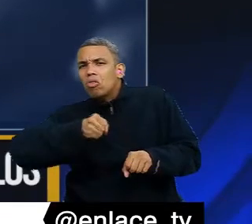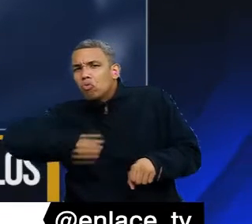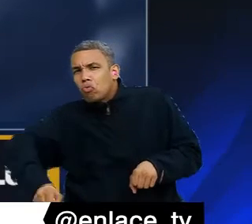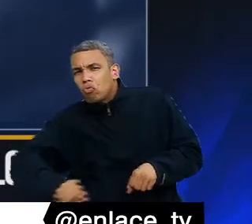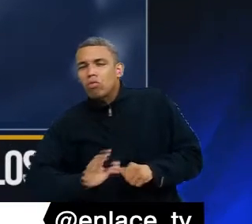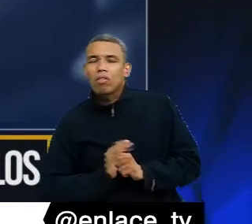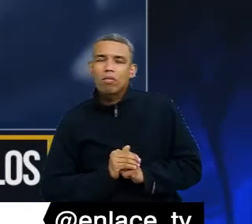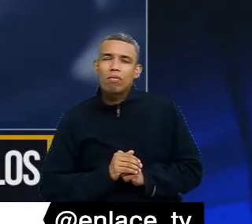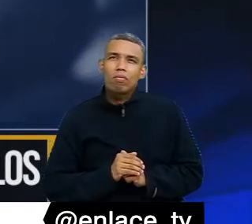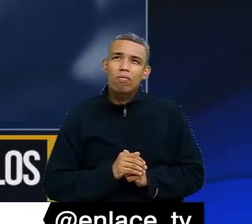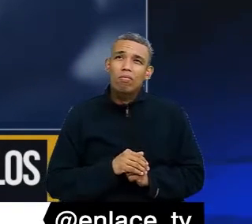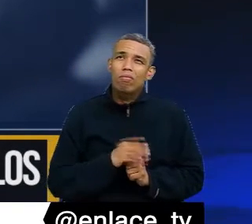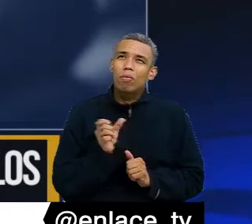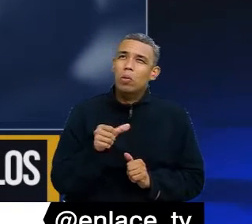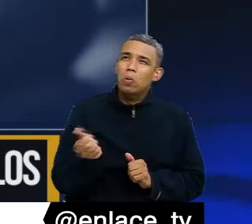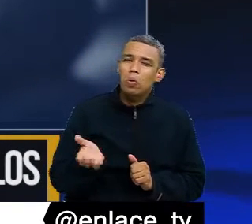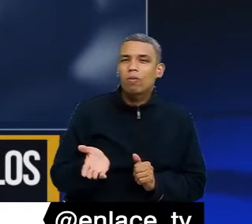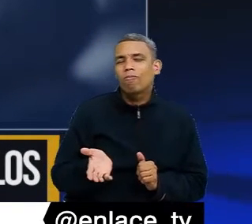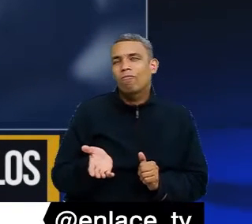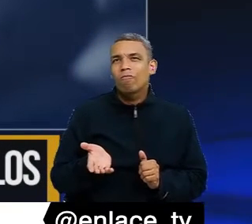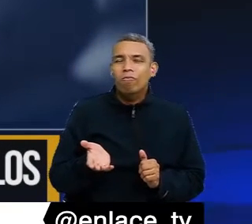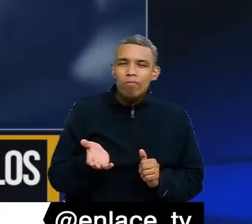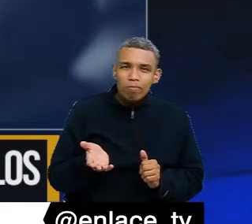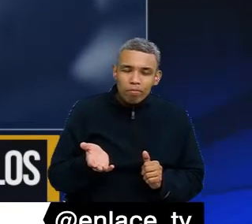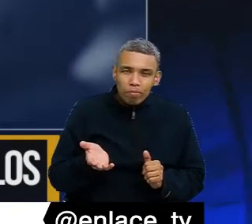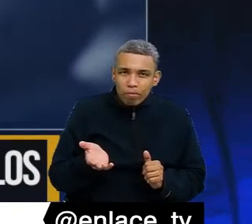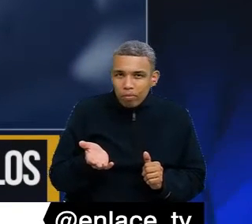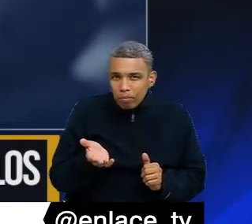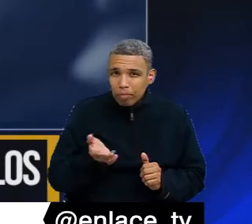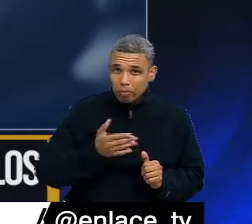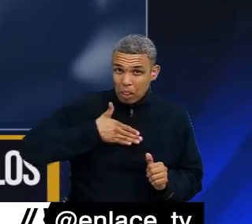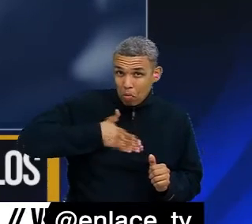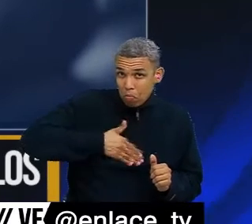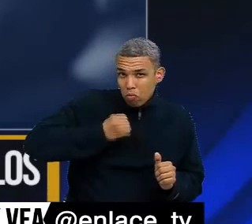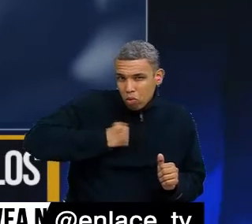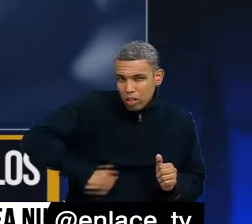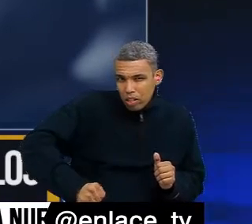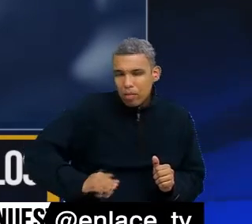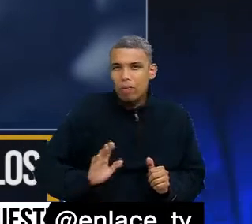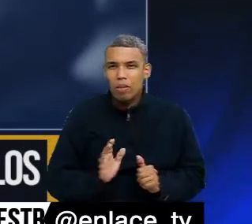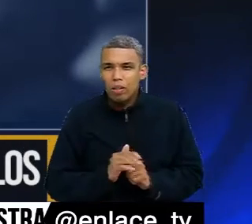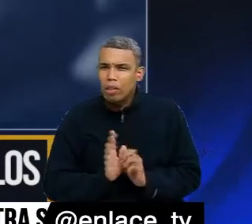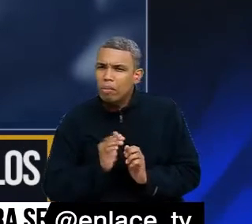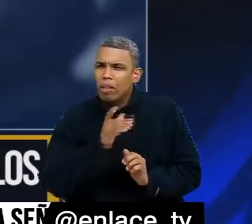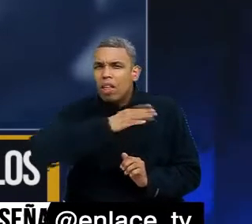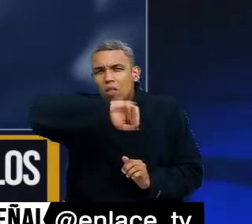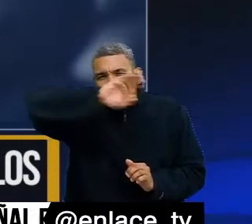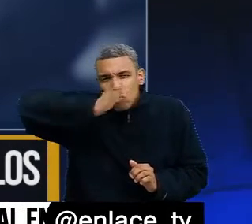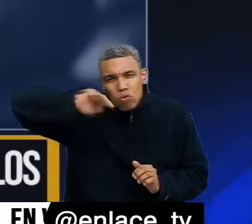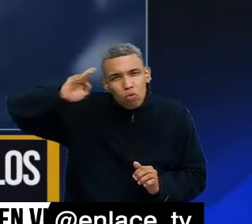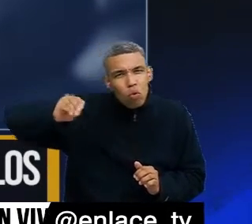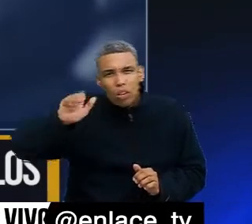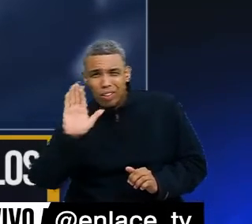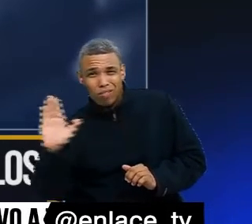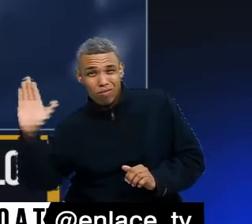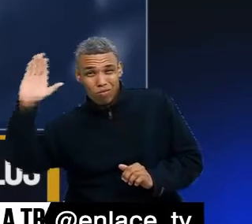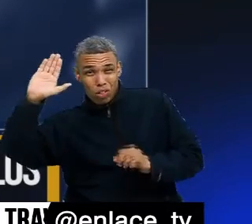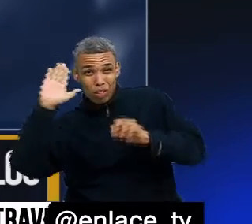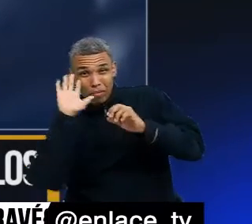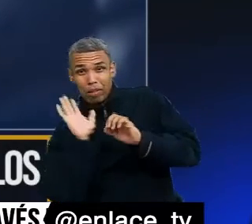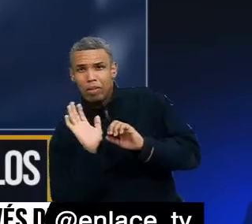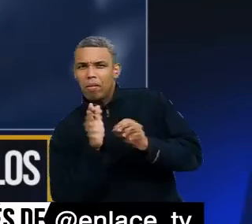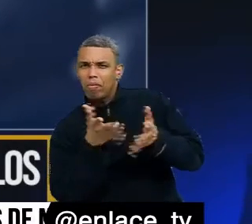en parte incluso de Sur de Bolívar, algo de Antioquia. Luego, más o menos en el